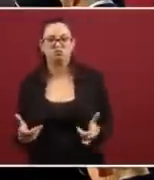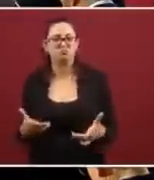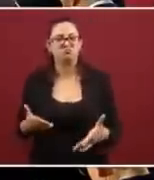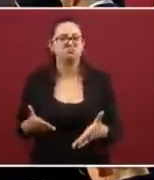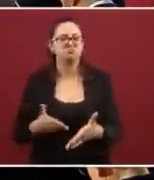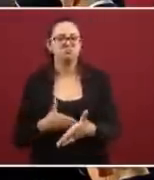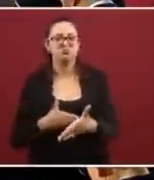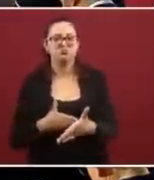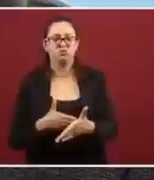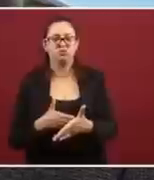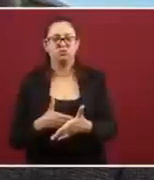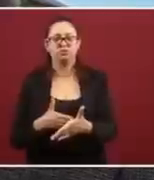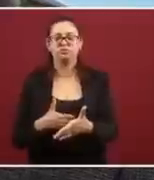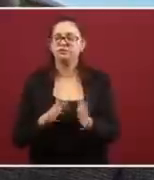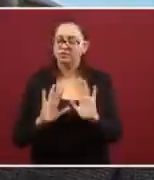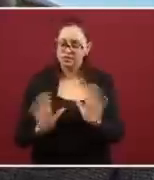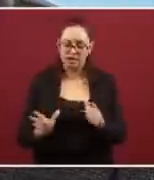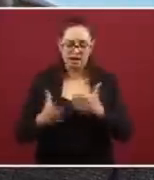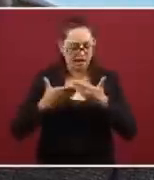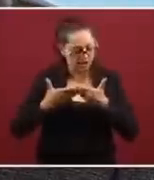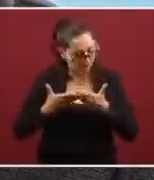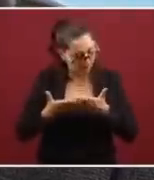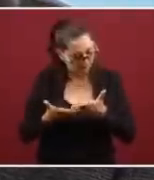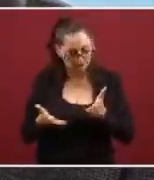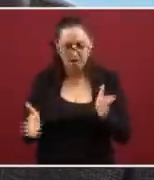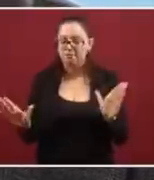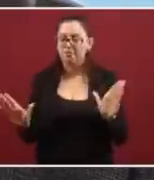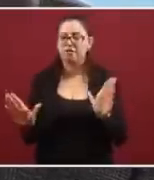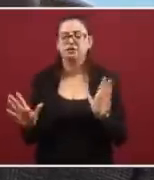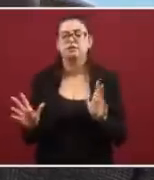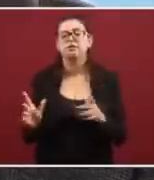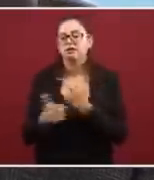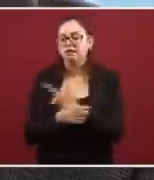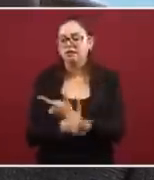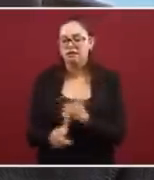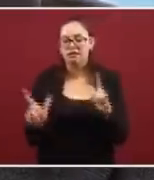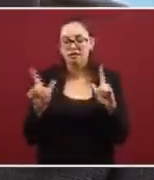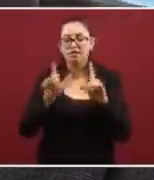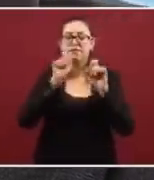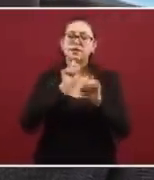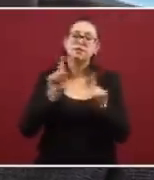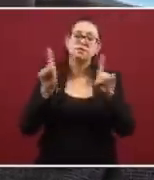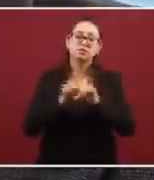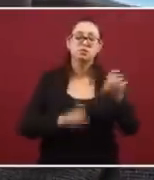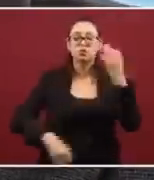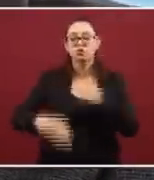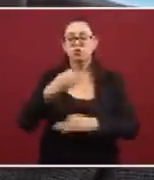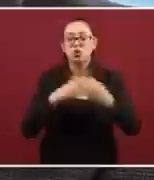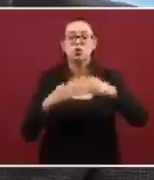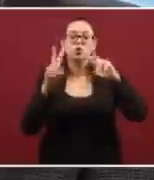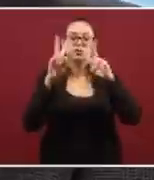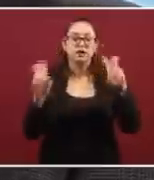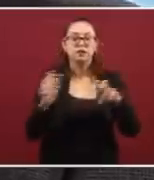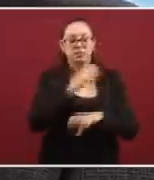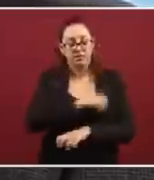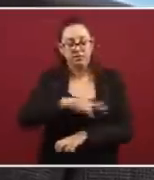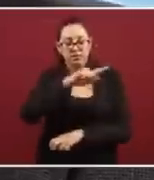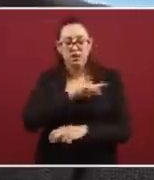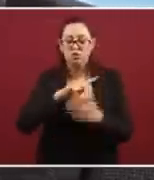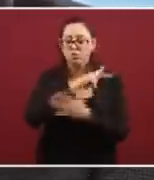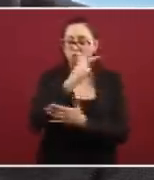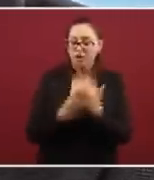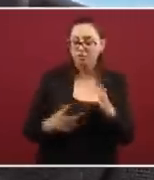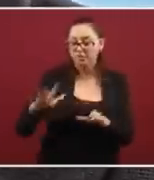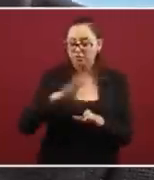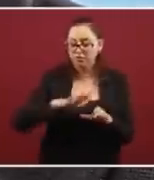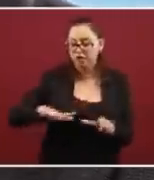hasta todos los apoyos en materia humanitaria de atención de los servicios de salud de implementación de todos los programas sociales del gobierno